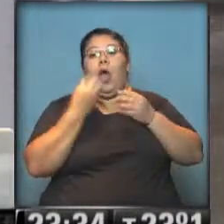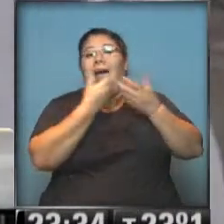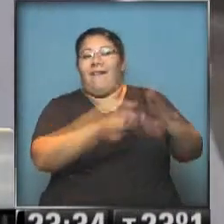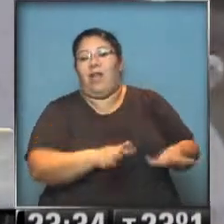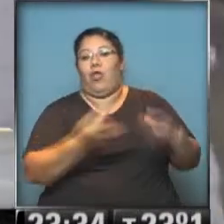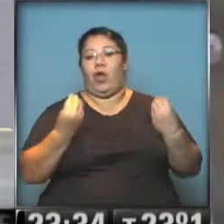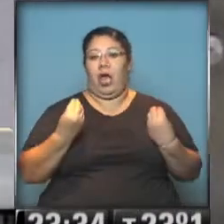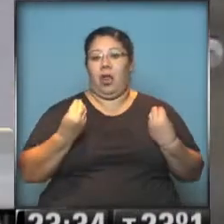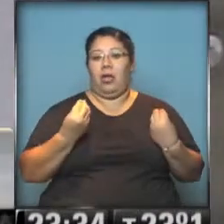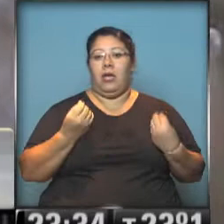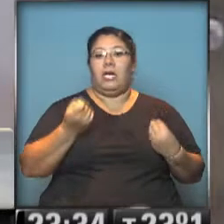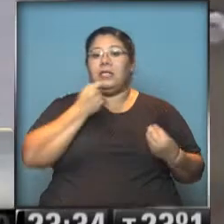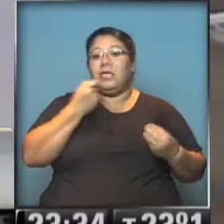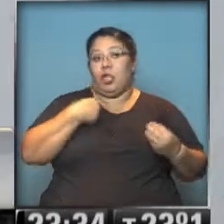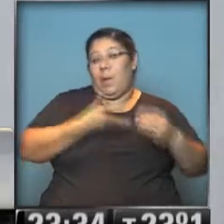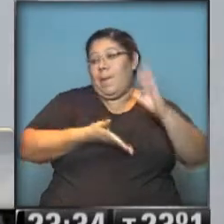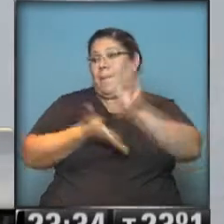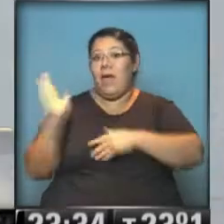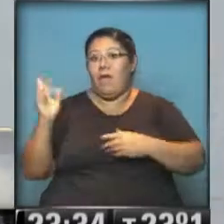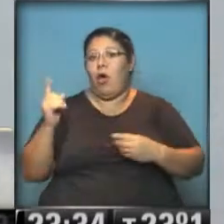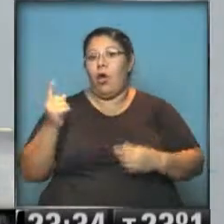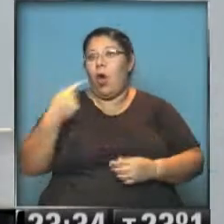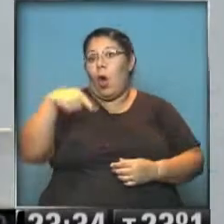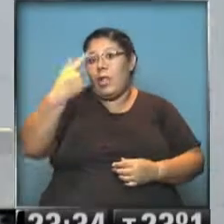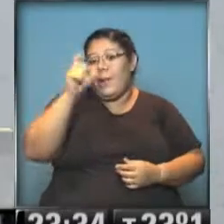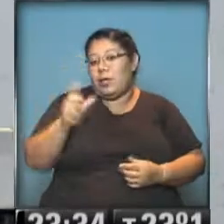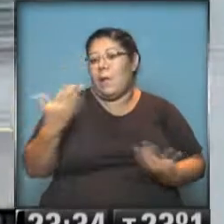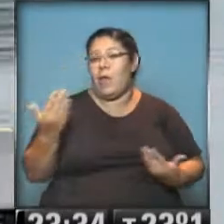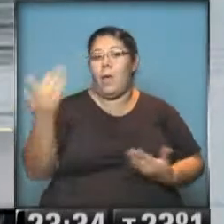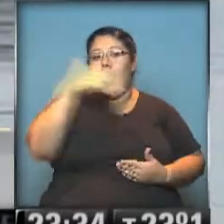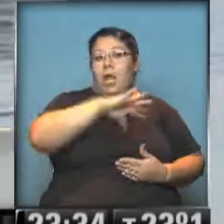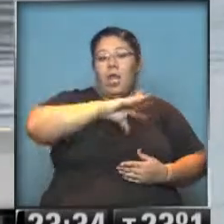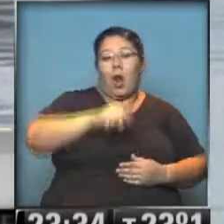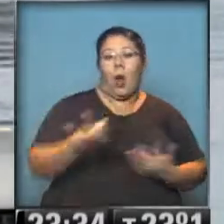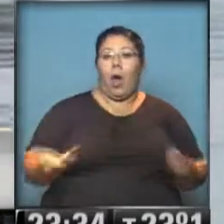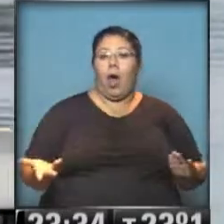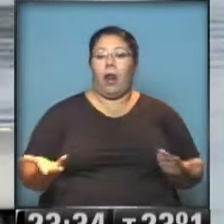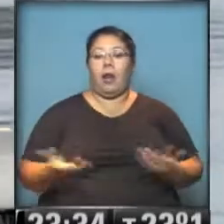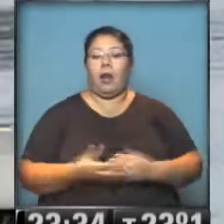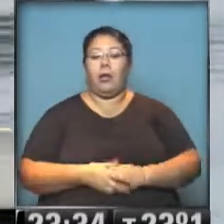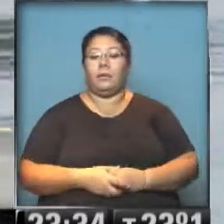aquí nadie ya adentra y se lo sacan todo. Ya hemos perdido ya muchas cosas de aquí.